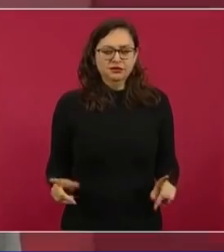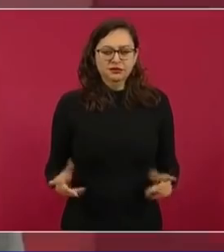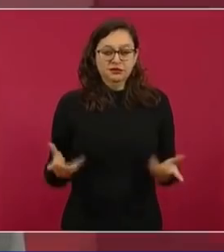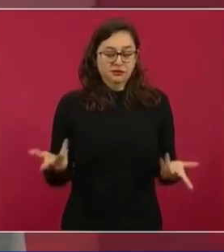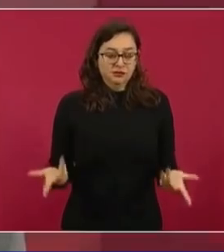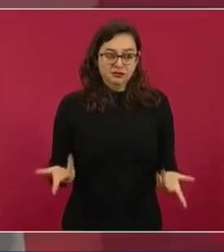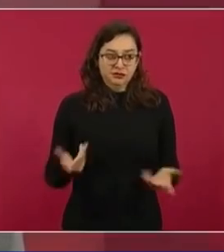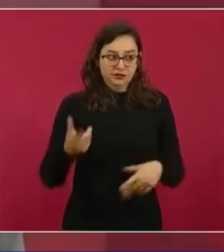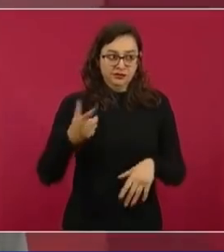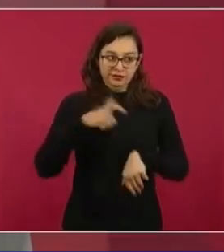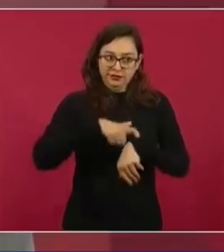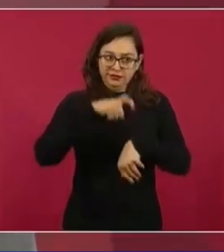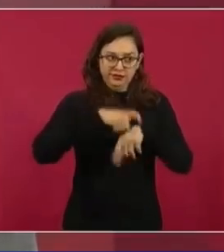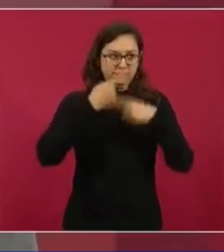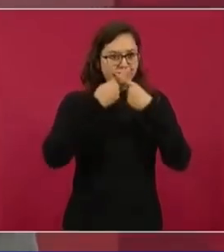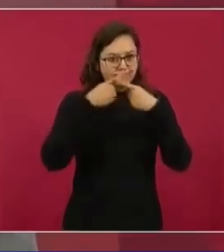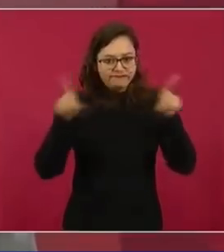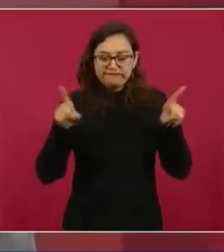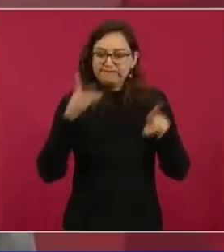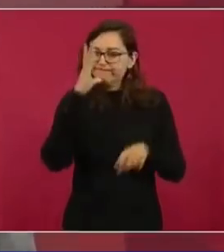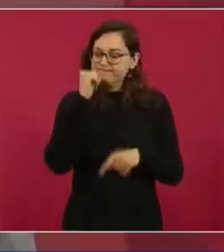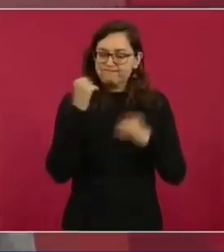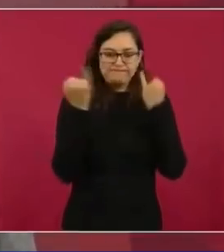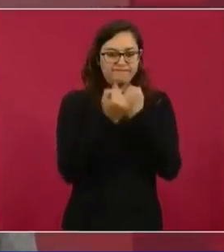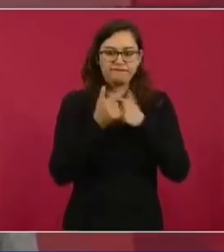ya no puede ser así.